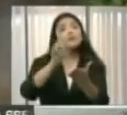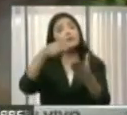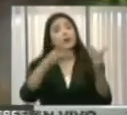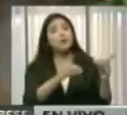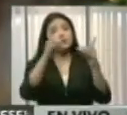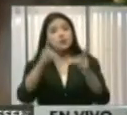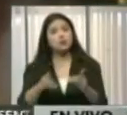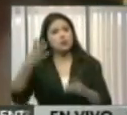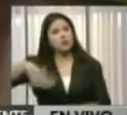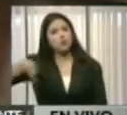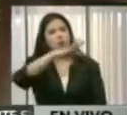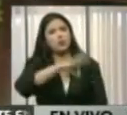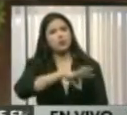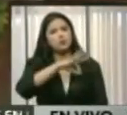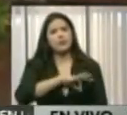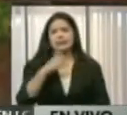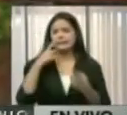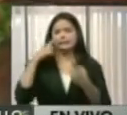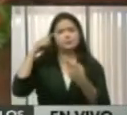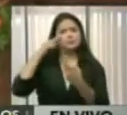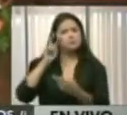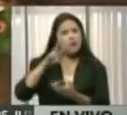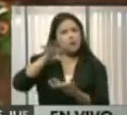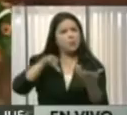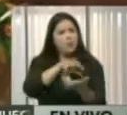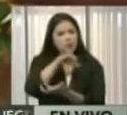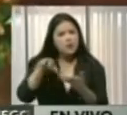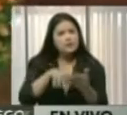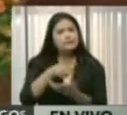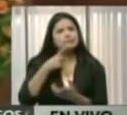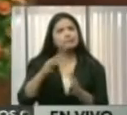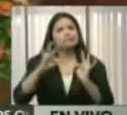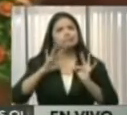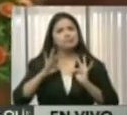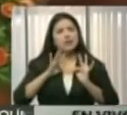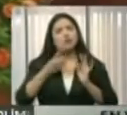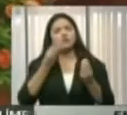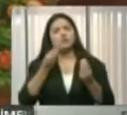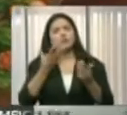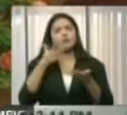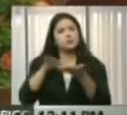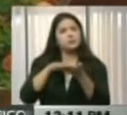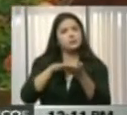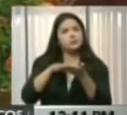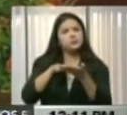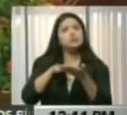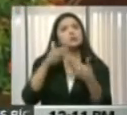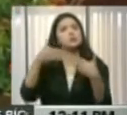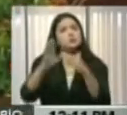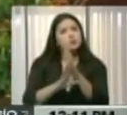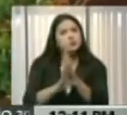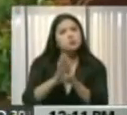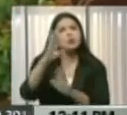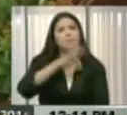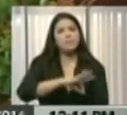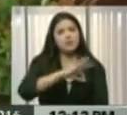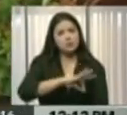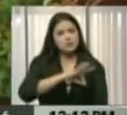sociedad en los problemas que afectan su realidad y que pueda canalizarse en elementos constructivos para la